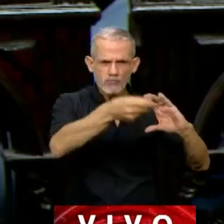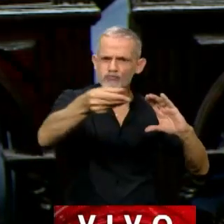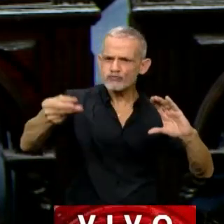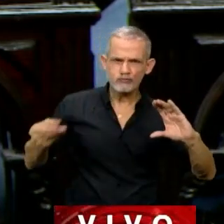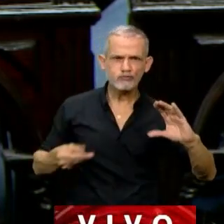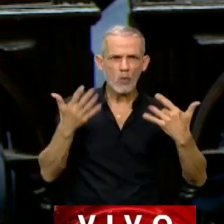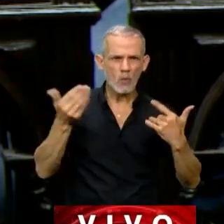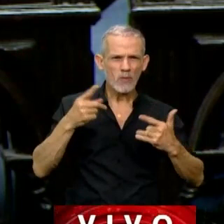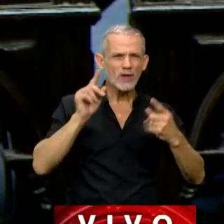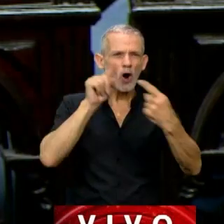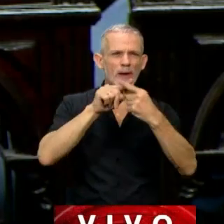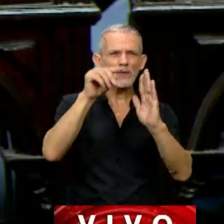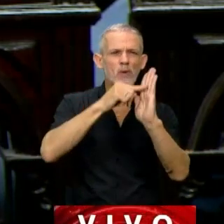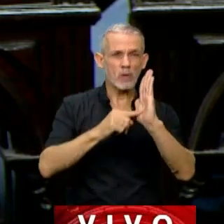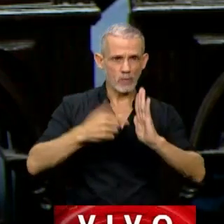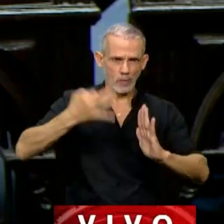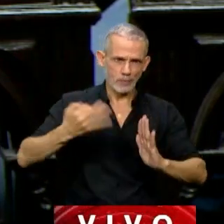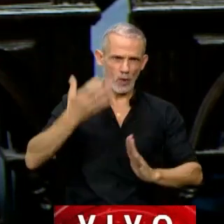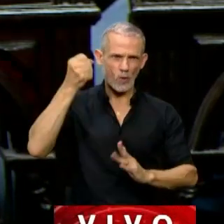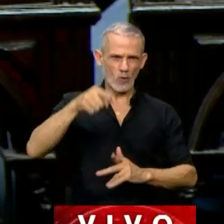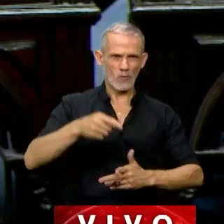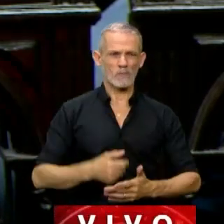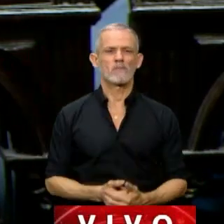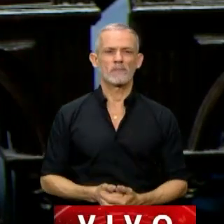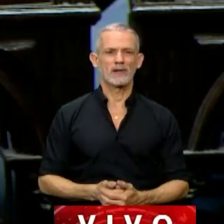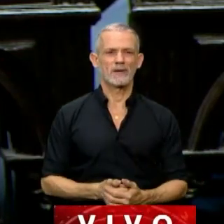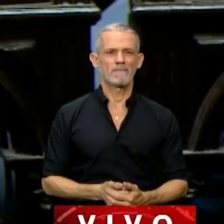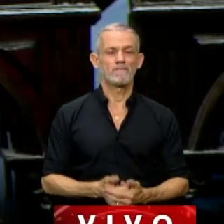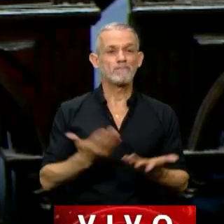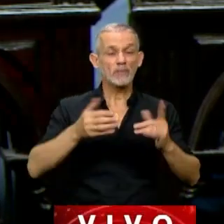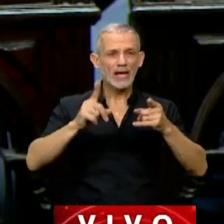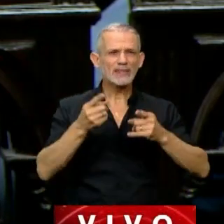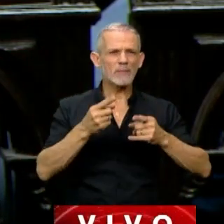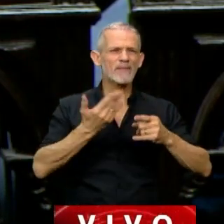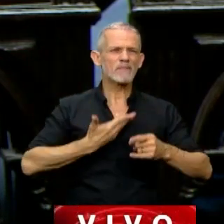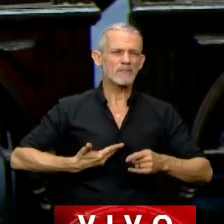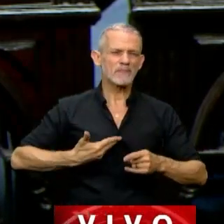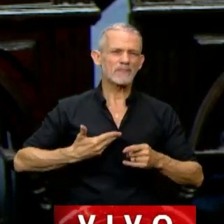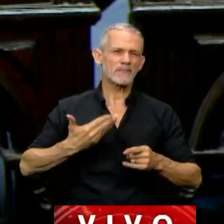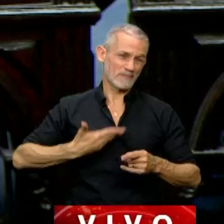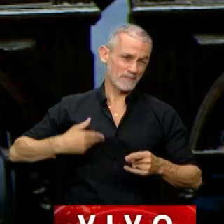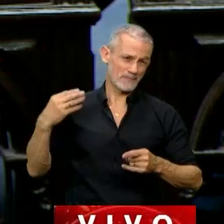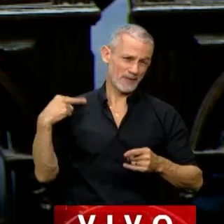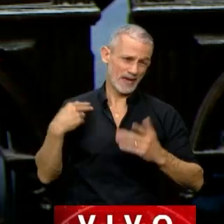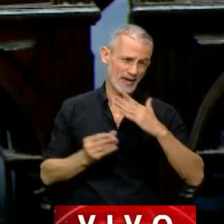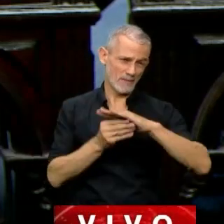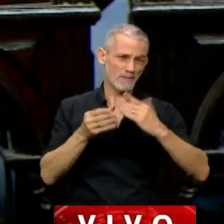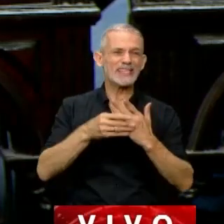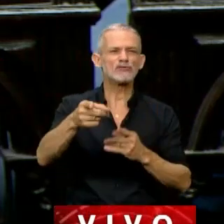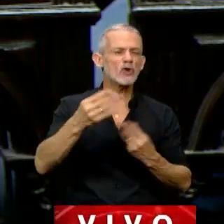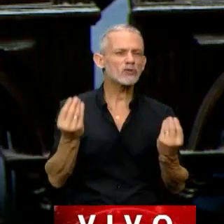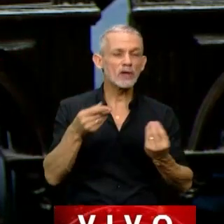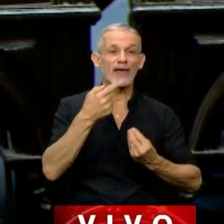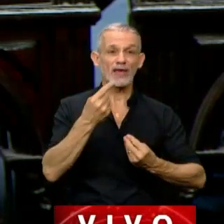lleven a todos esos objetivos que hemos descripto también agregó el jefe de gabinete según informes